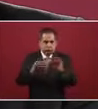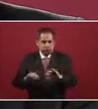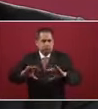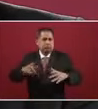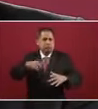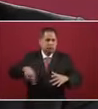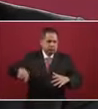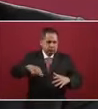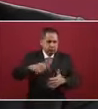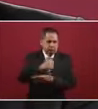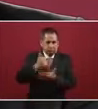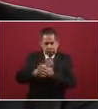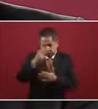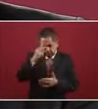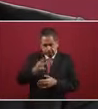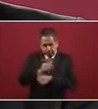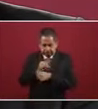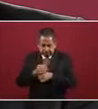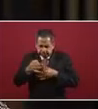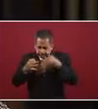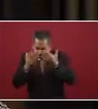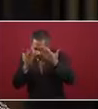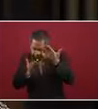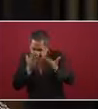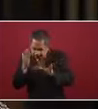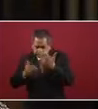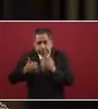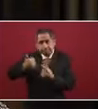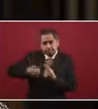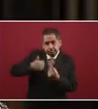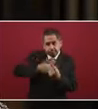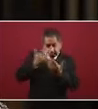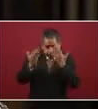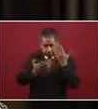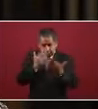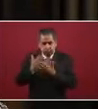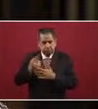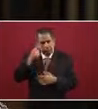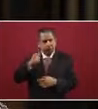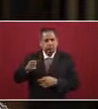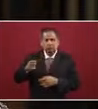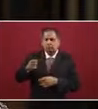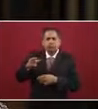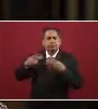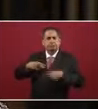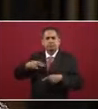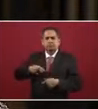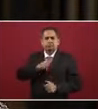militar número uno y que sean estudiados sus casos por un ombudsman